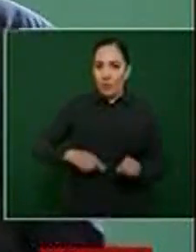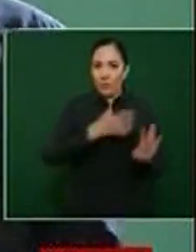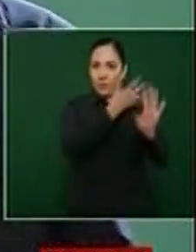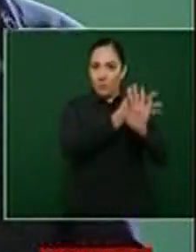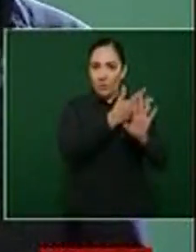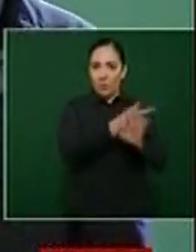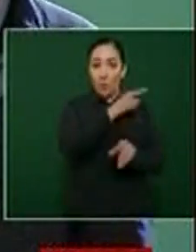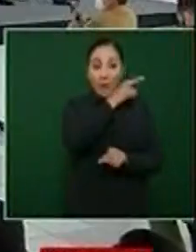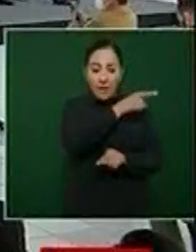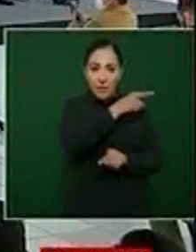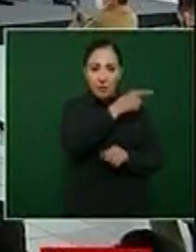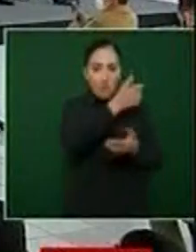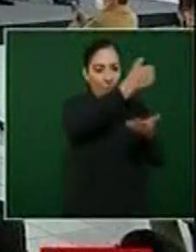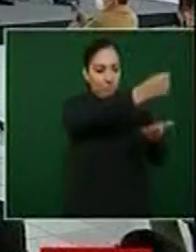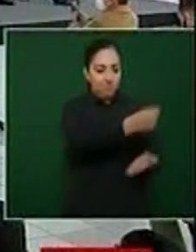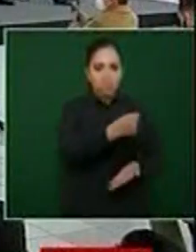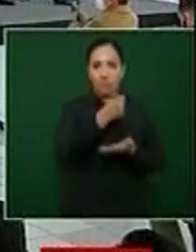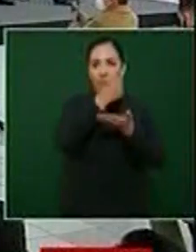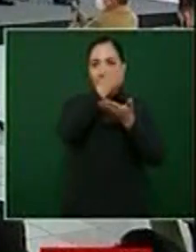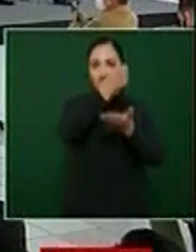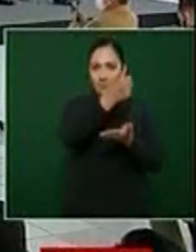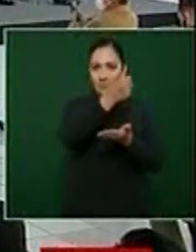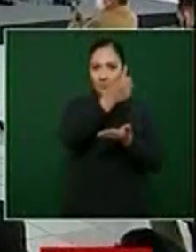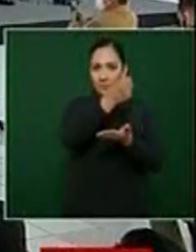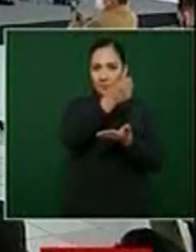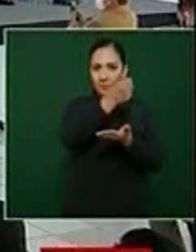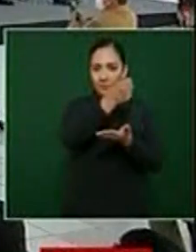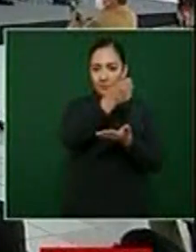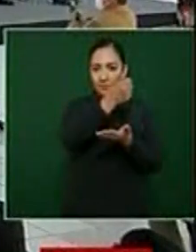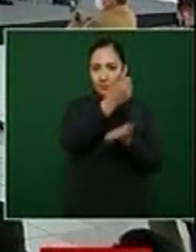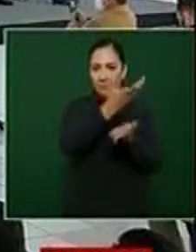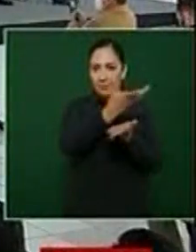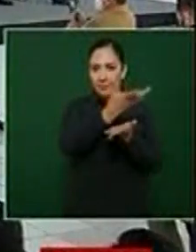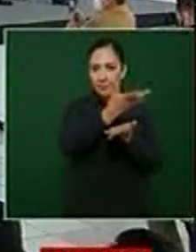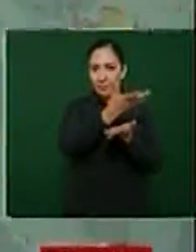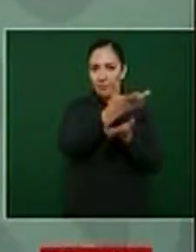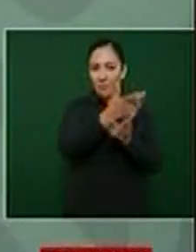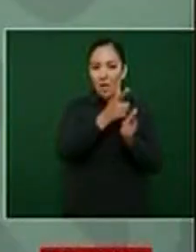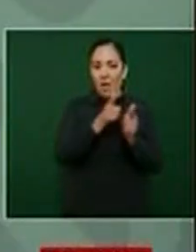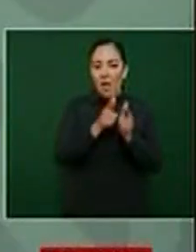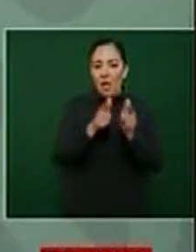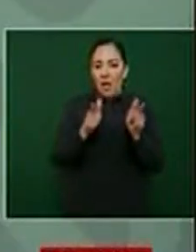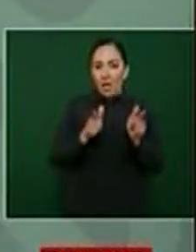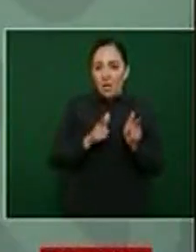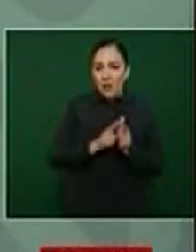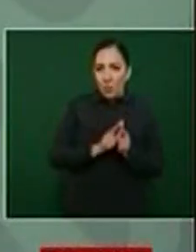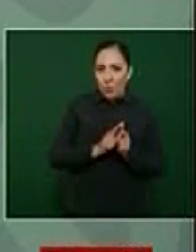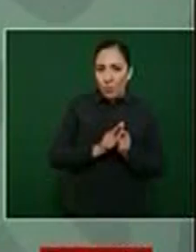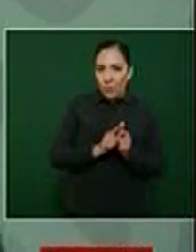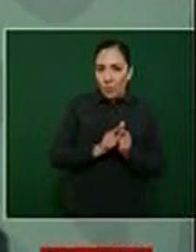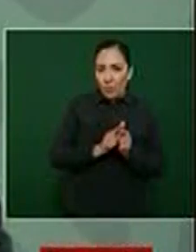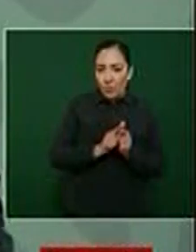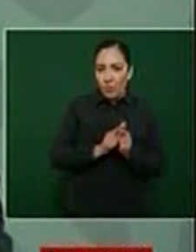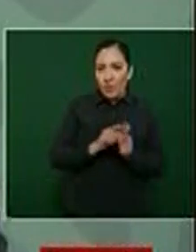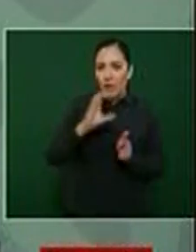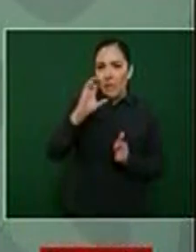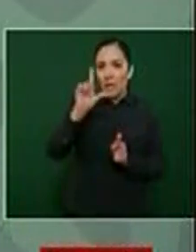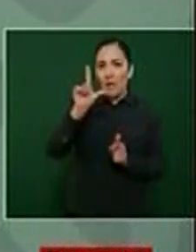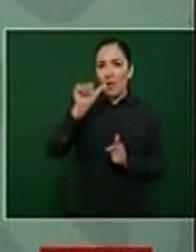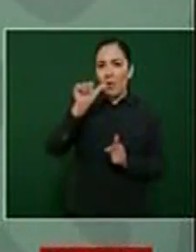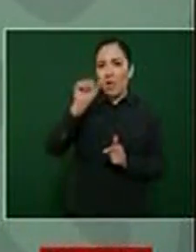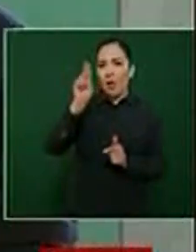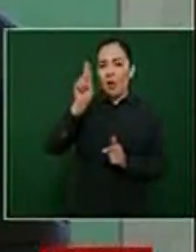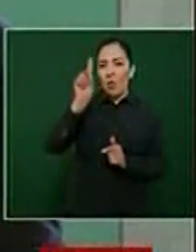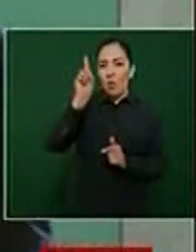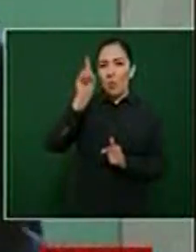que revelar sus ingresos. Creemos que este es un acceso y que los congresos y el presidente tendrían que estar